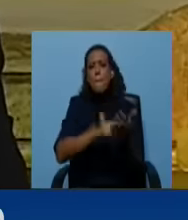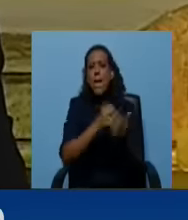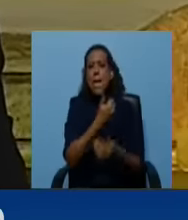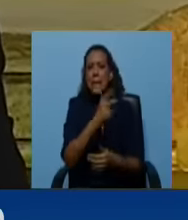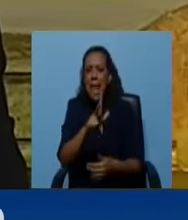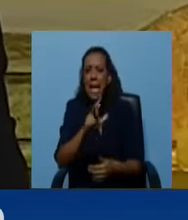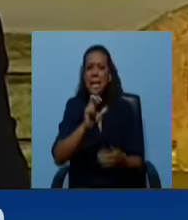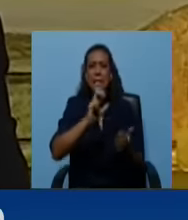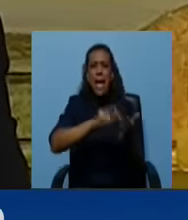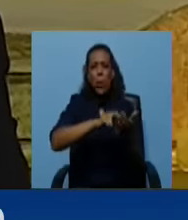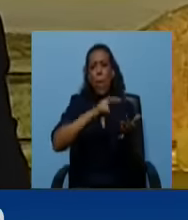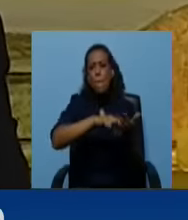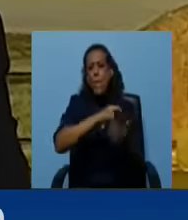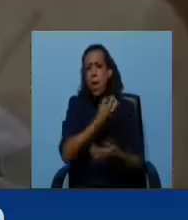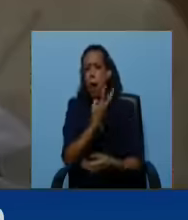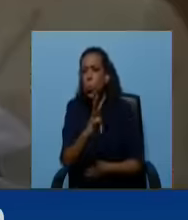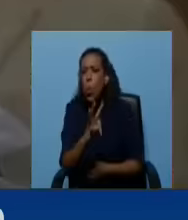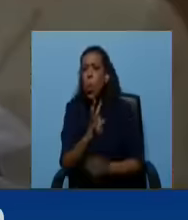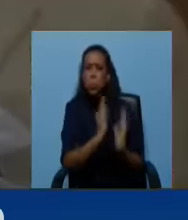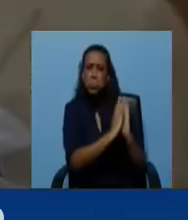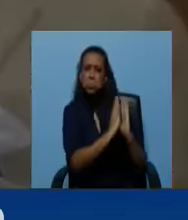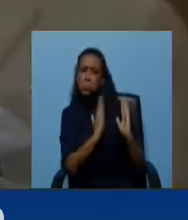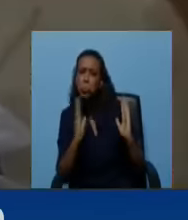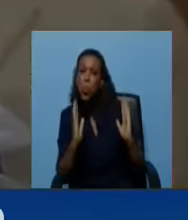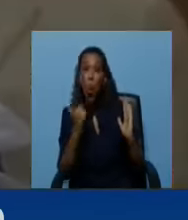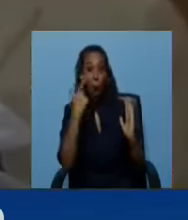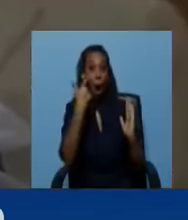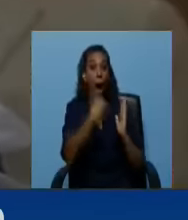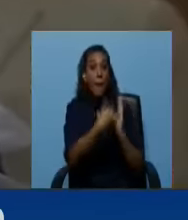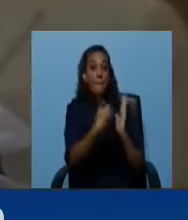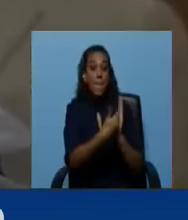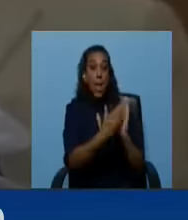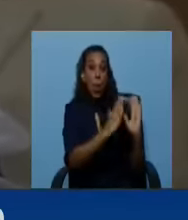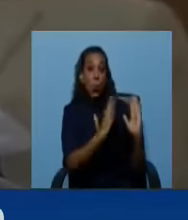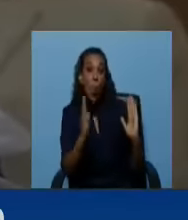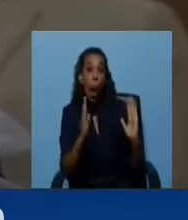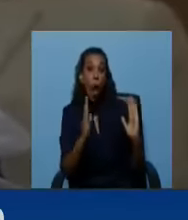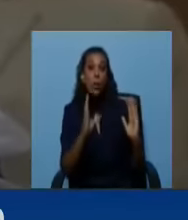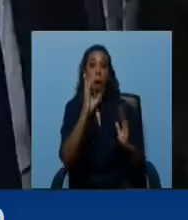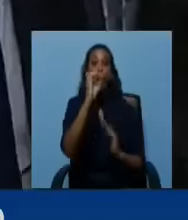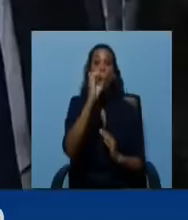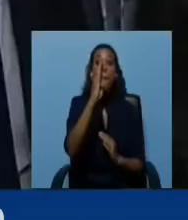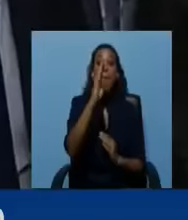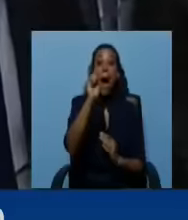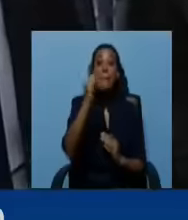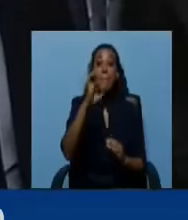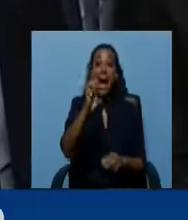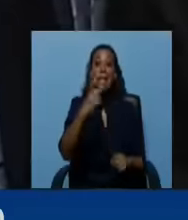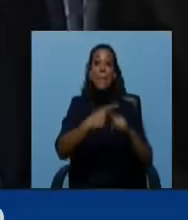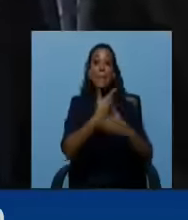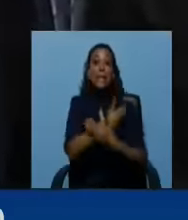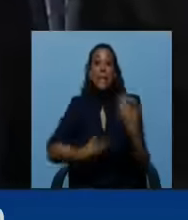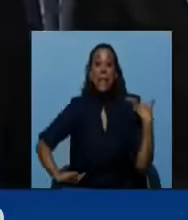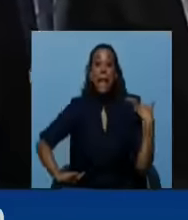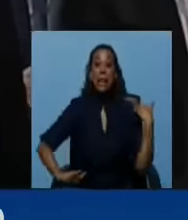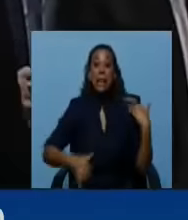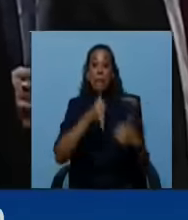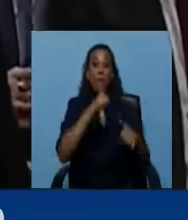2013-14 ya se hacía evidente, cuando Obama saca aquel decreto